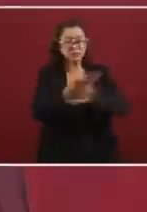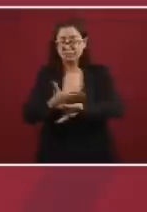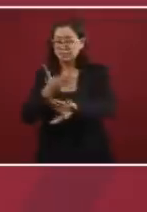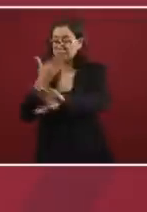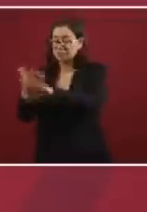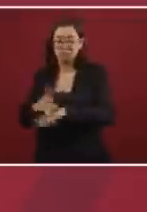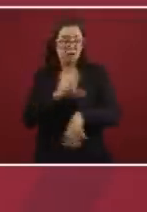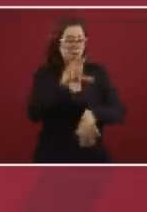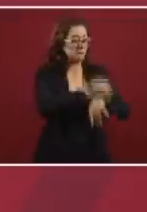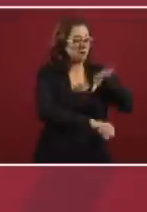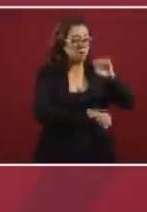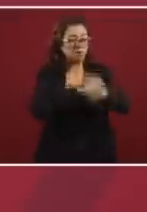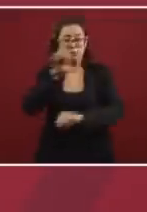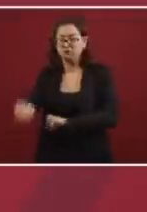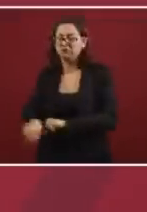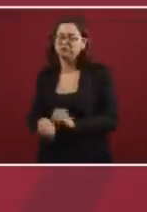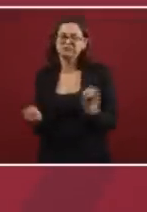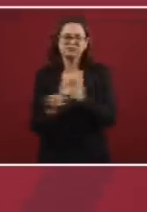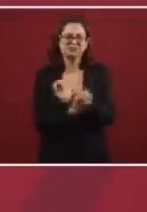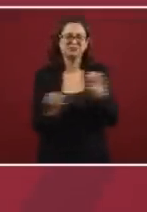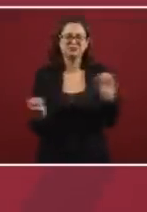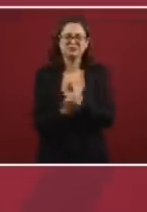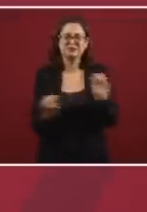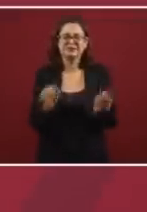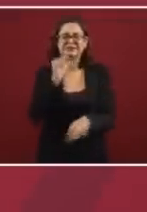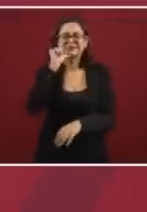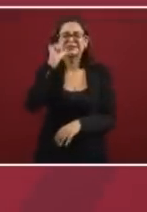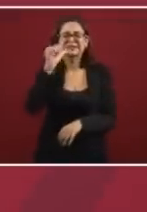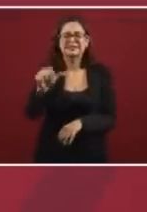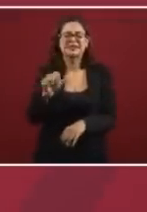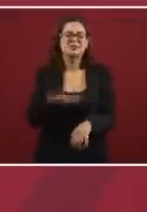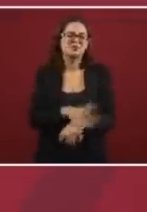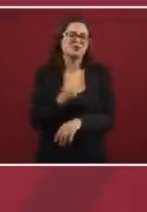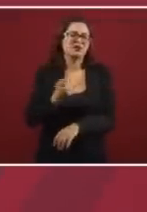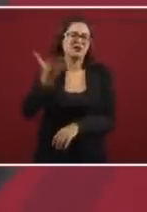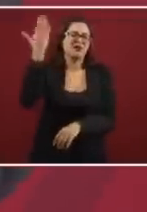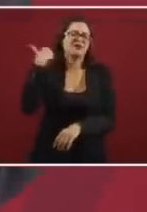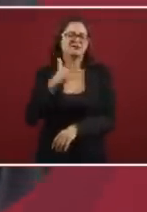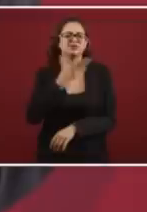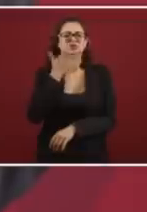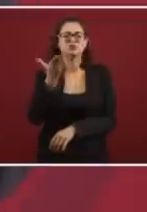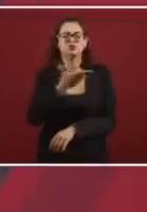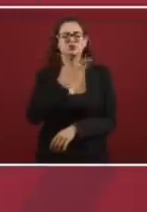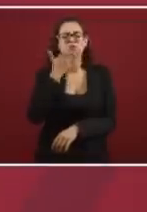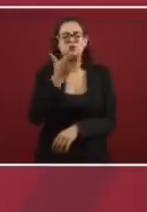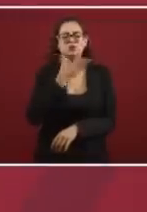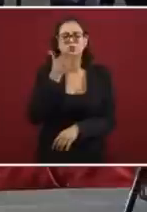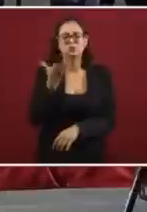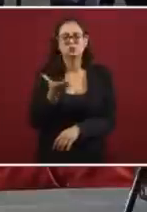de nadie porque se acostumbraba a hacer eso y de actos espectaculares